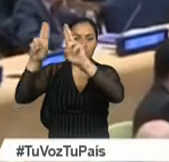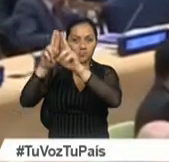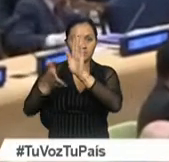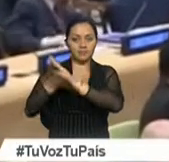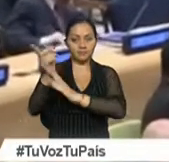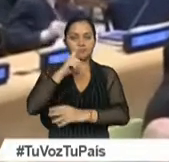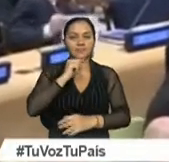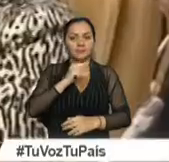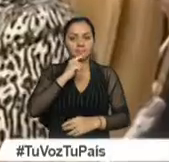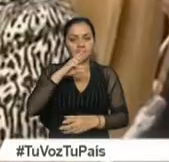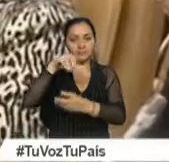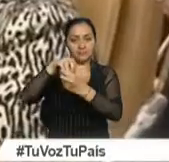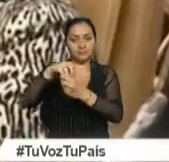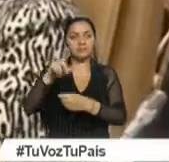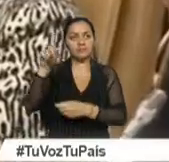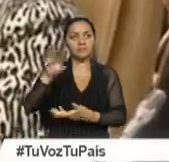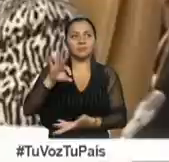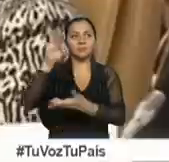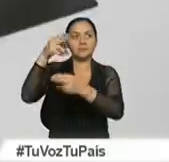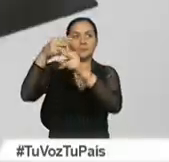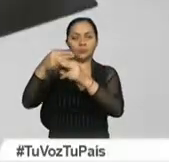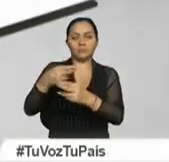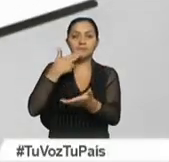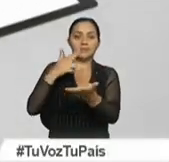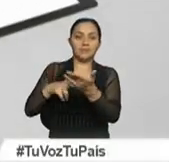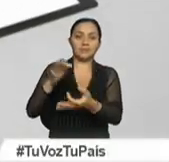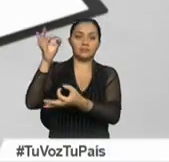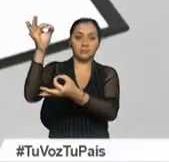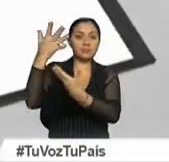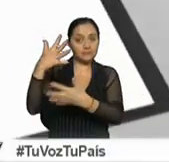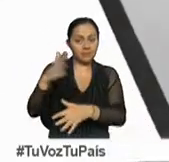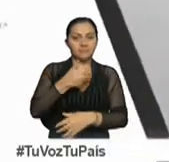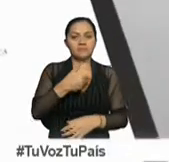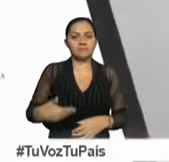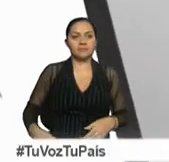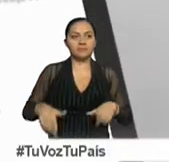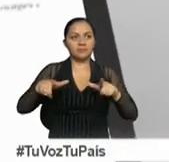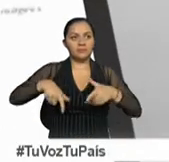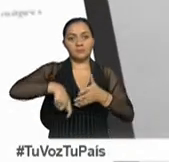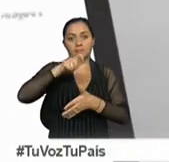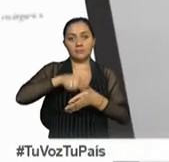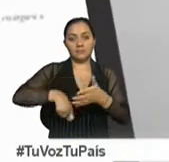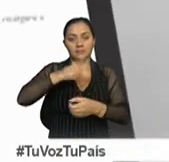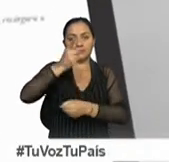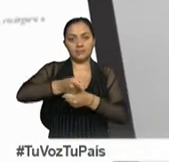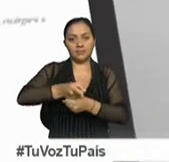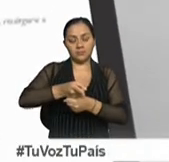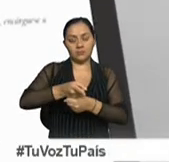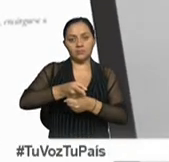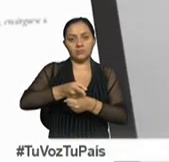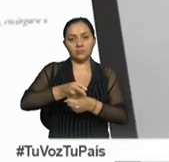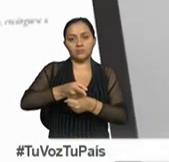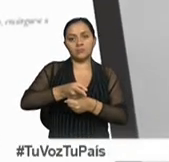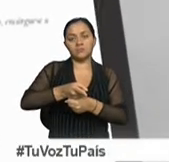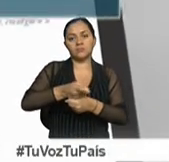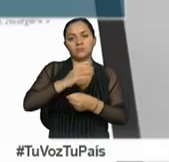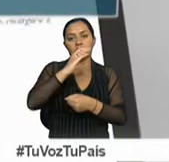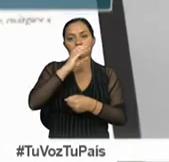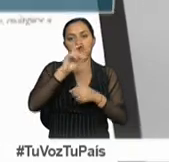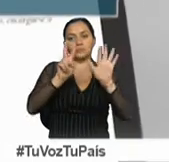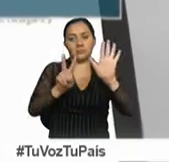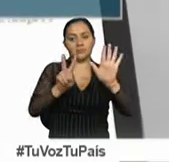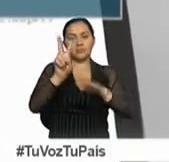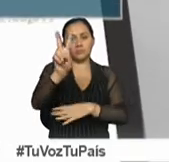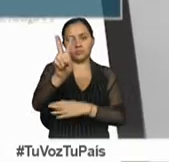Ginebra. Esta designación fue oficializada por el presidente de la República, Lenín Moreno, mediante Decreto Ejecutivo